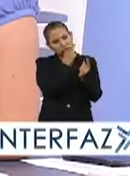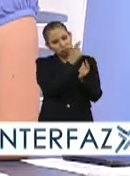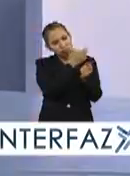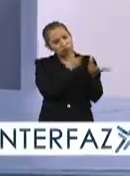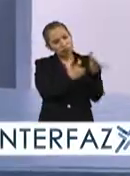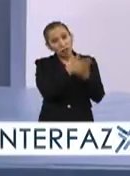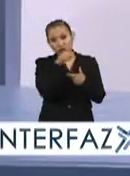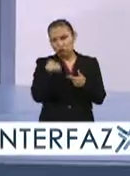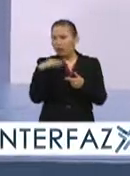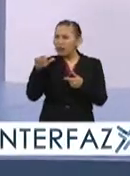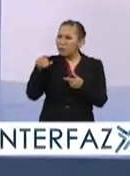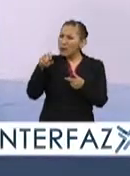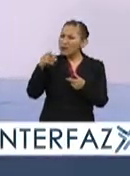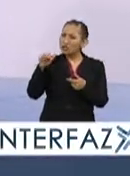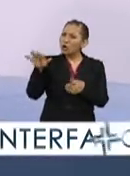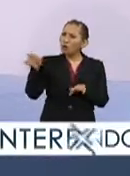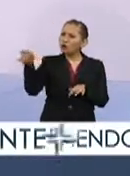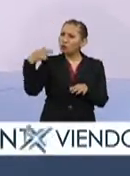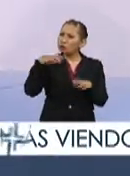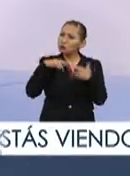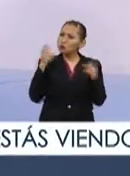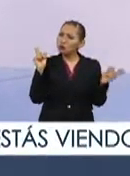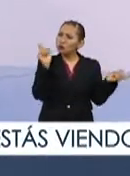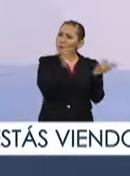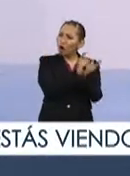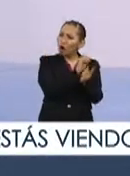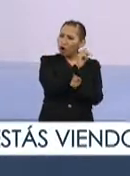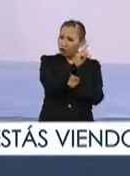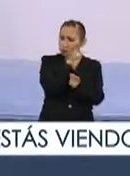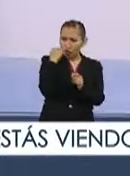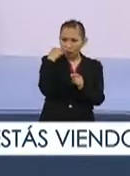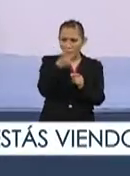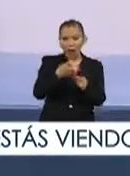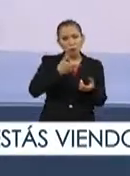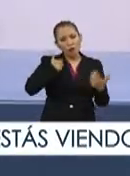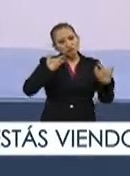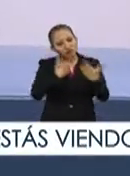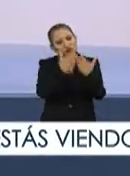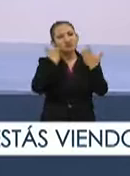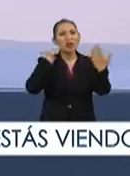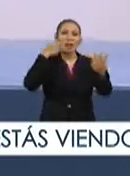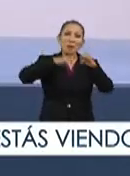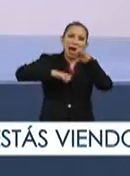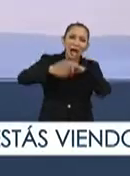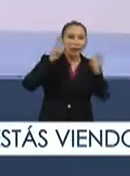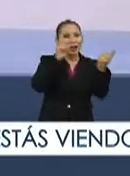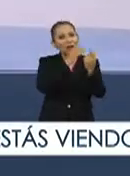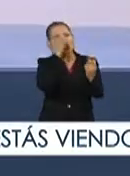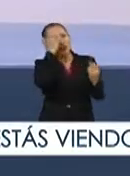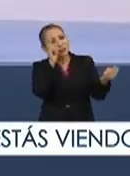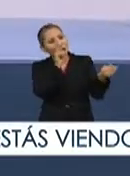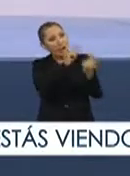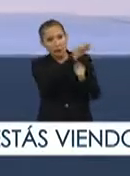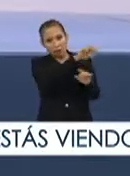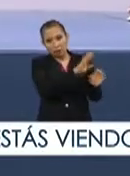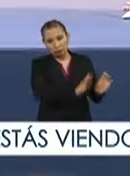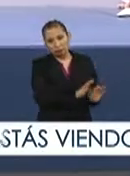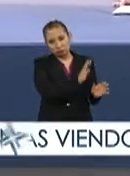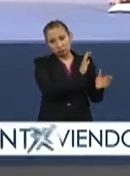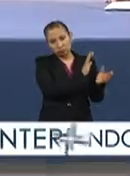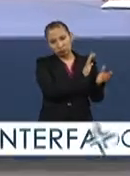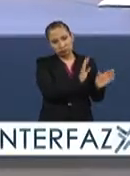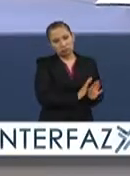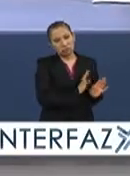a Marillo, le dije: oye, y tu encuentro con Octavio ya sé que fue en un cóctel, en una embajada, y él ya tenía una pareja, era un